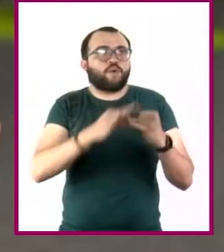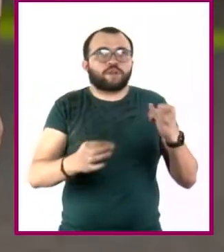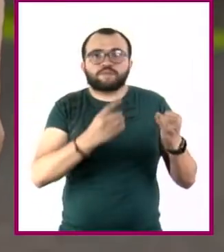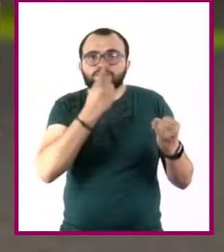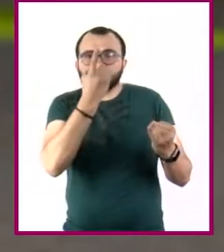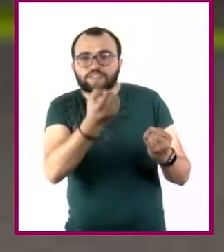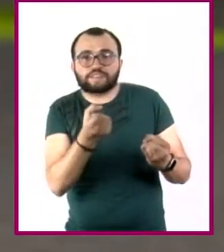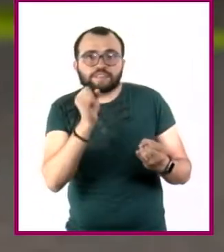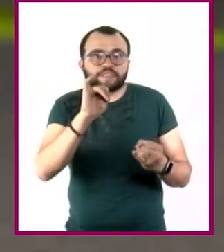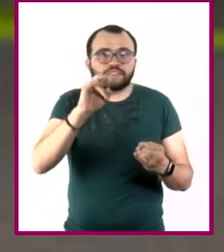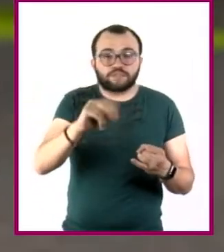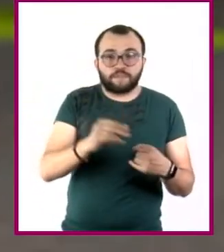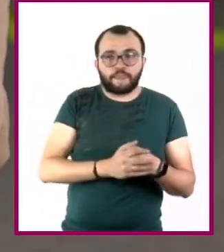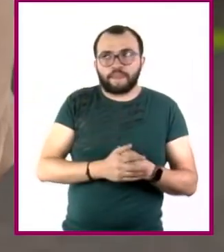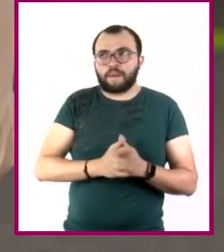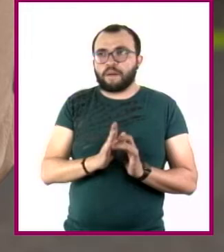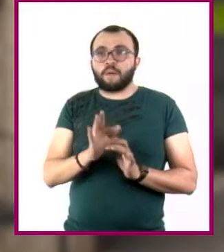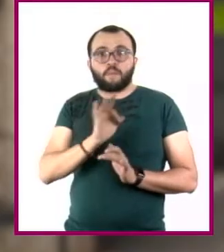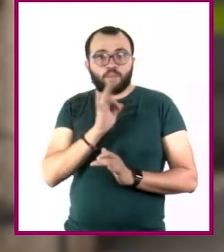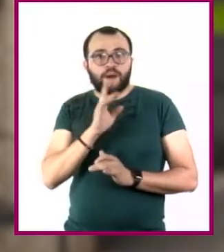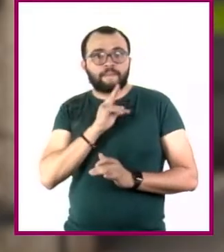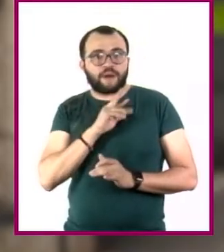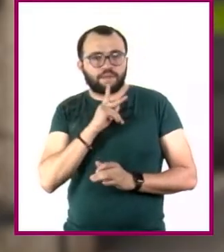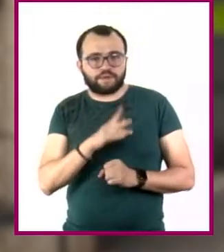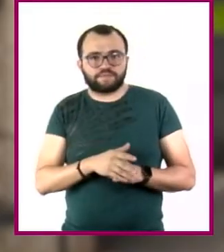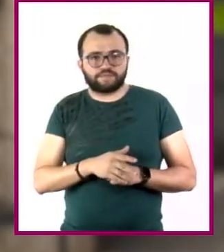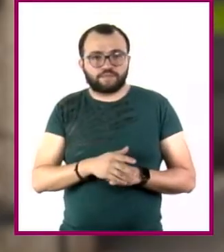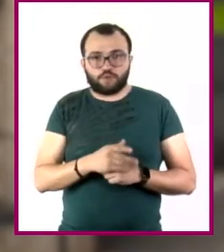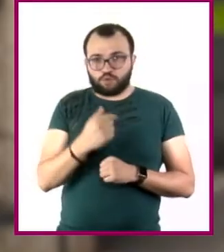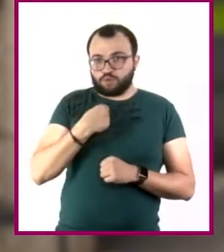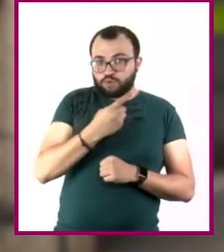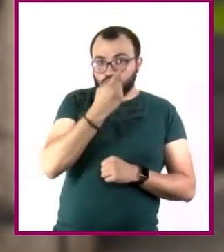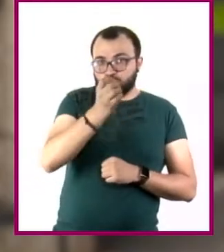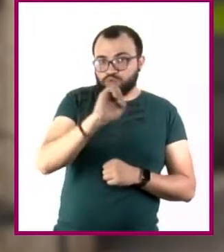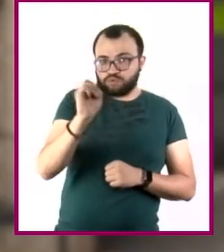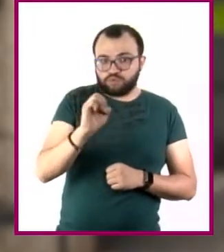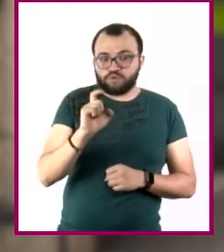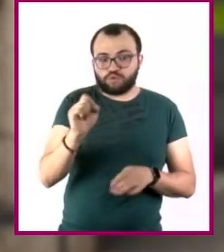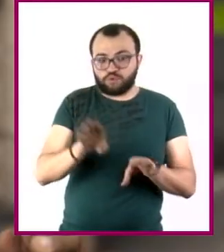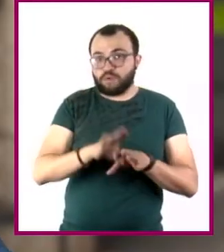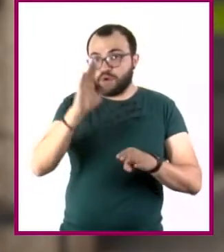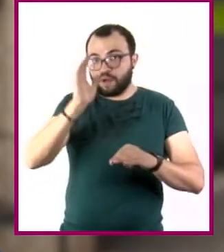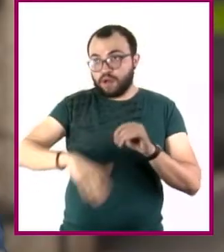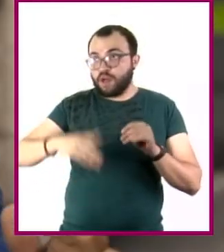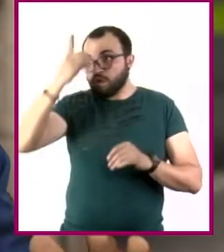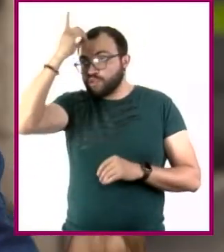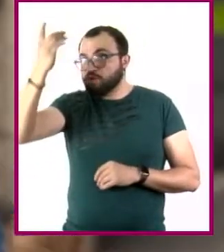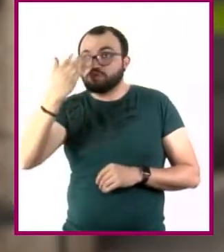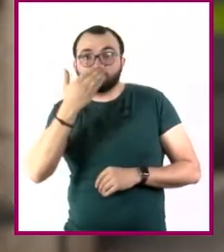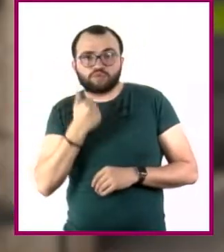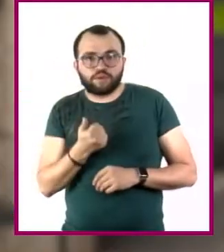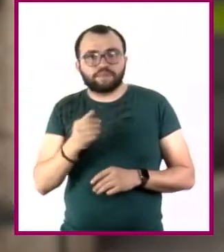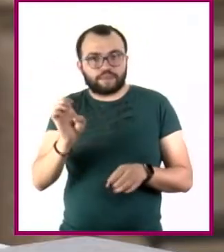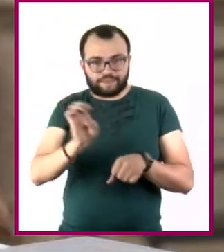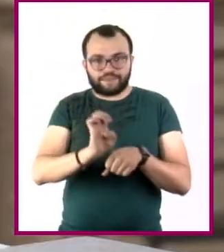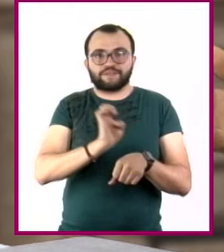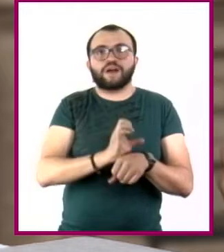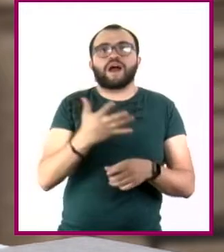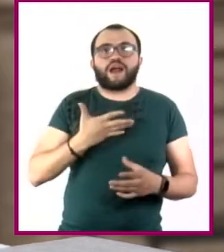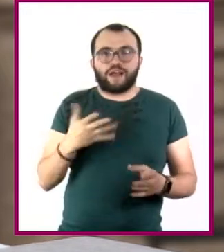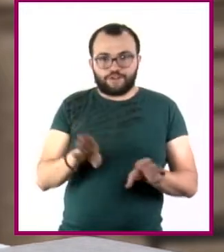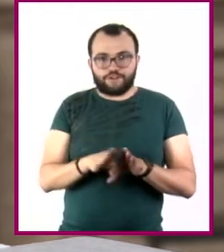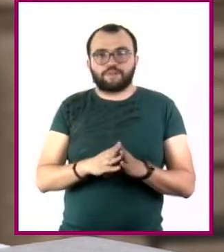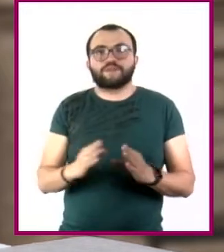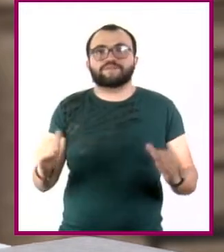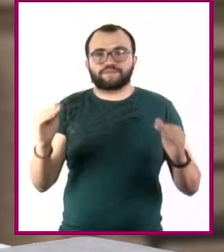Bueno, pero podemos mejorarlos. Por supuesto. Y yo no he dicho nada para concluir que Dios no existe. O sea, estamos a mano. Oh,